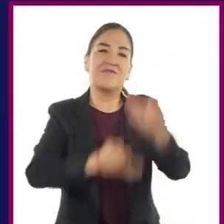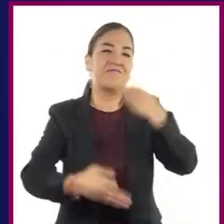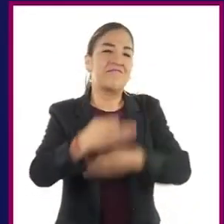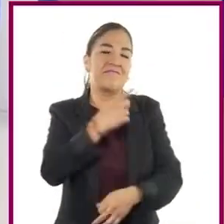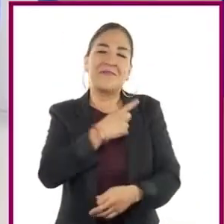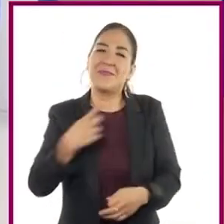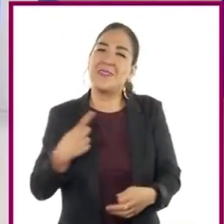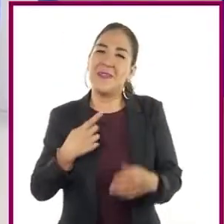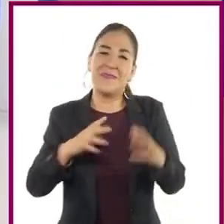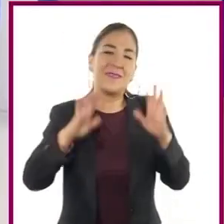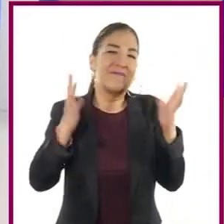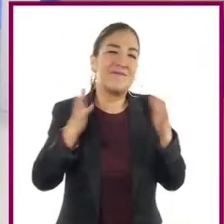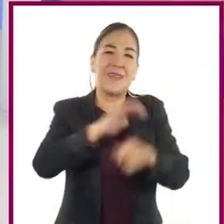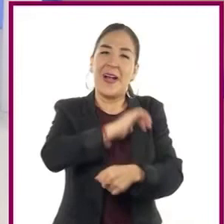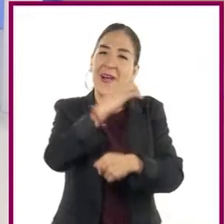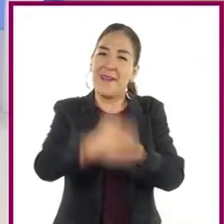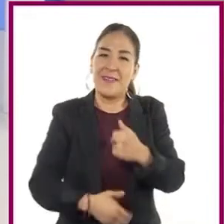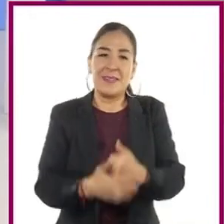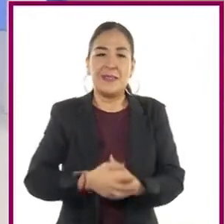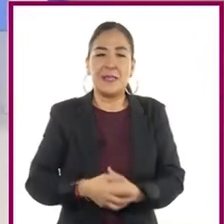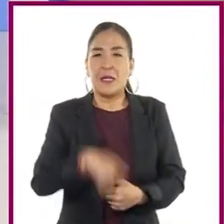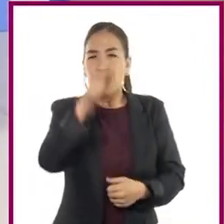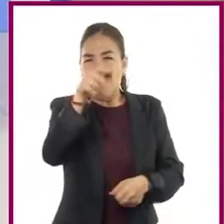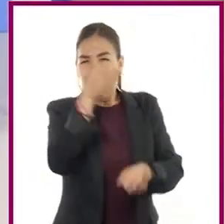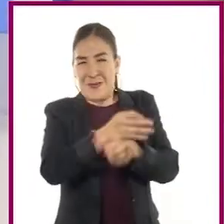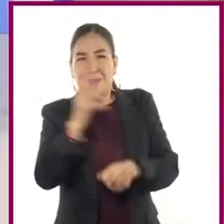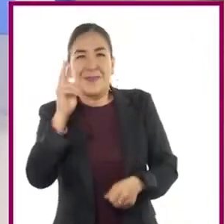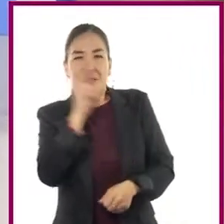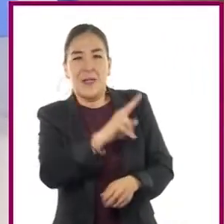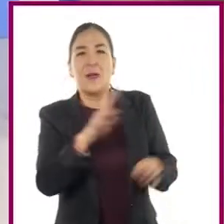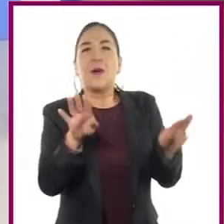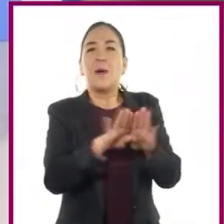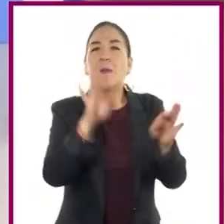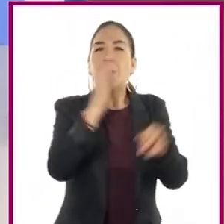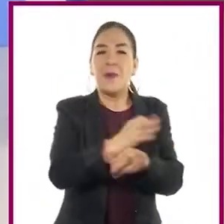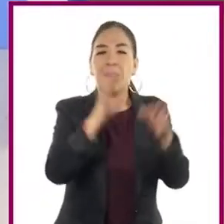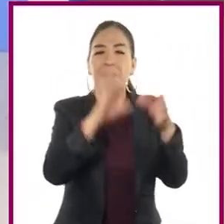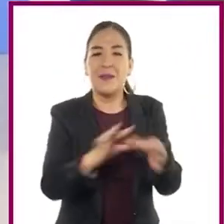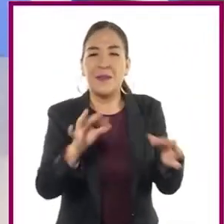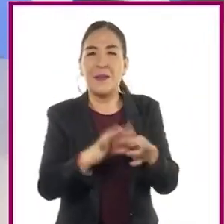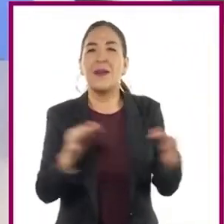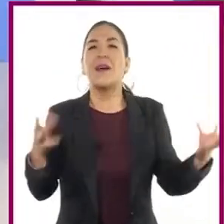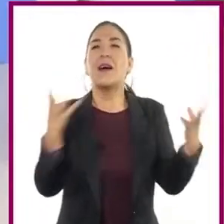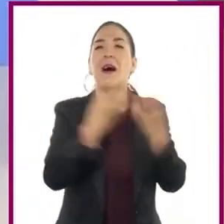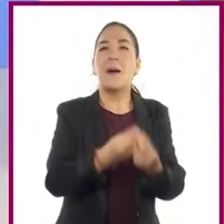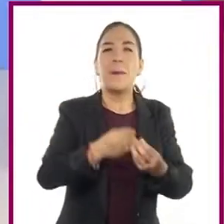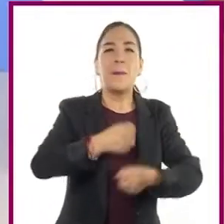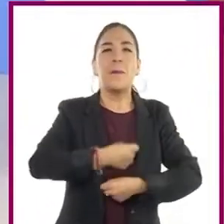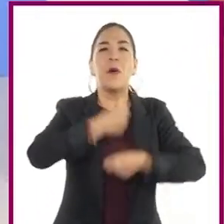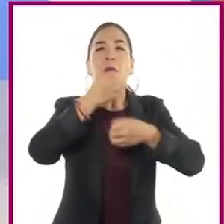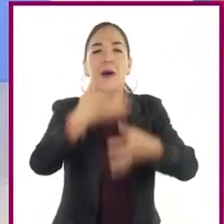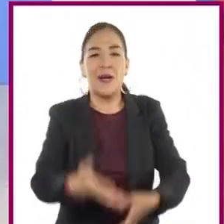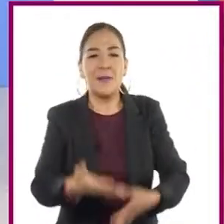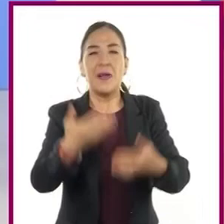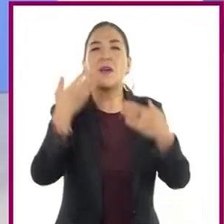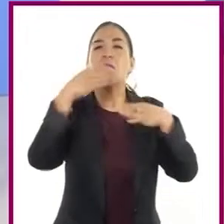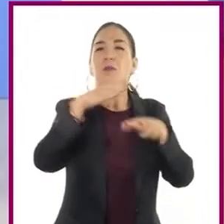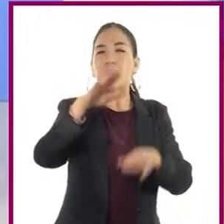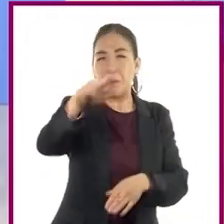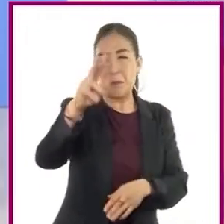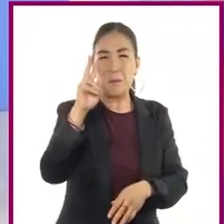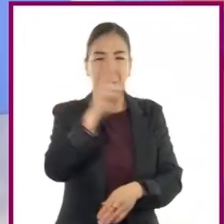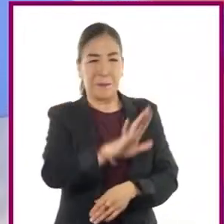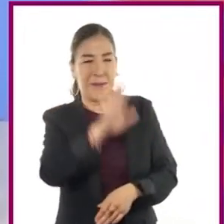terminar. ¿Se fijaron cómo, aunque se mencionan o se vislumbren en el poema aspectos que podrían parecer